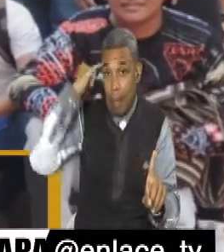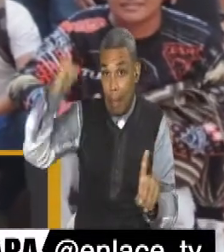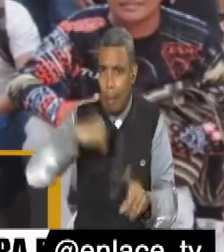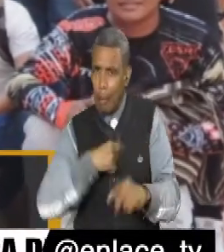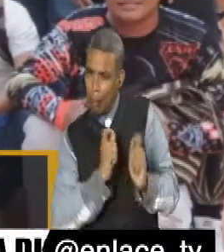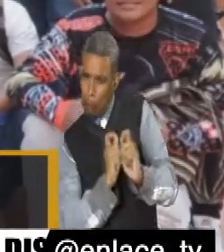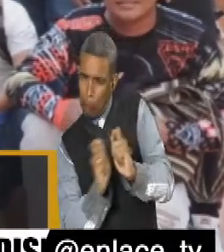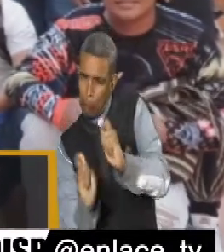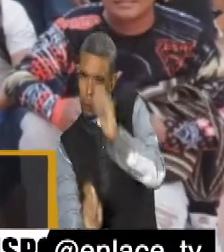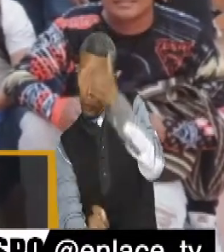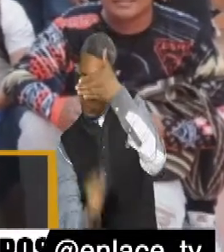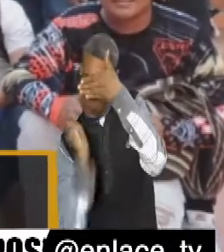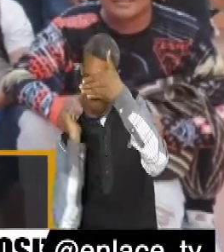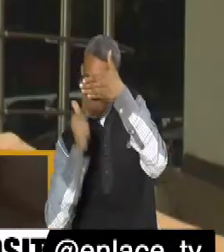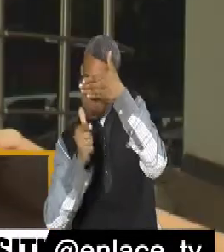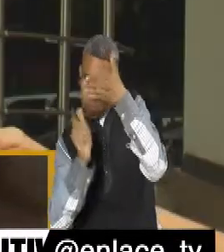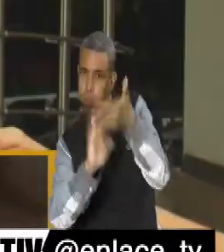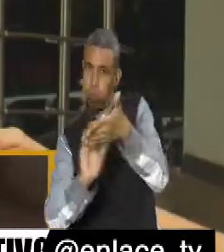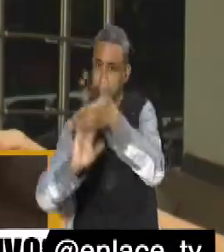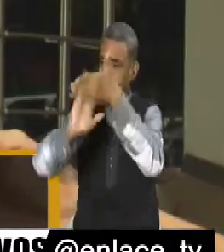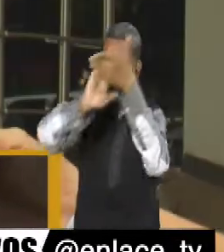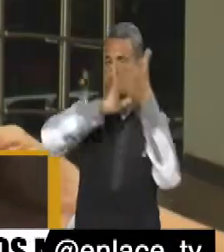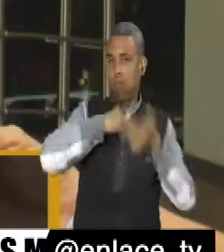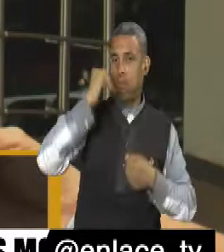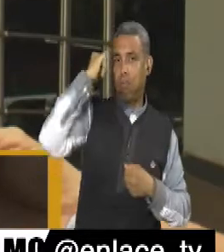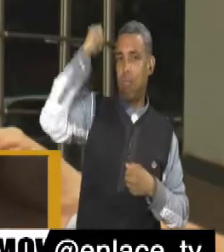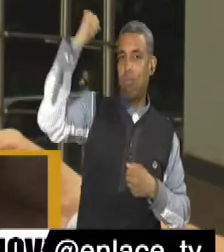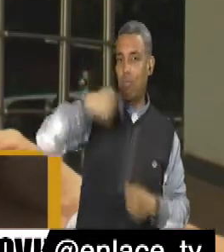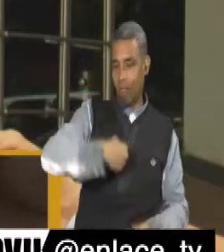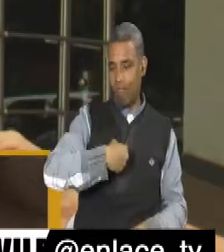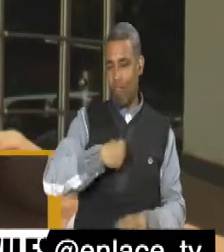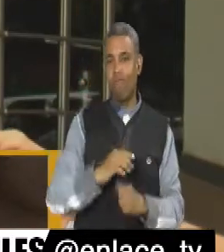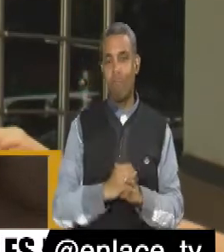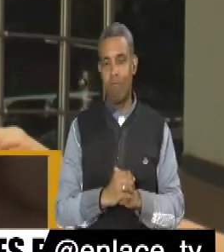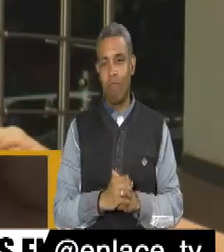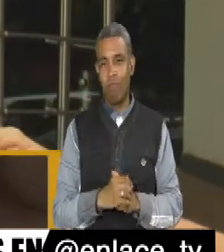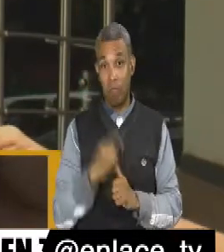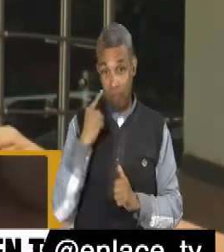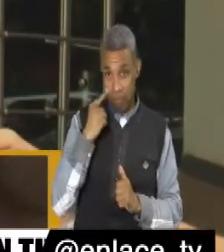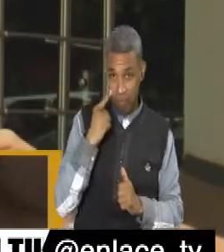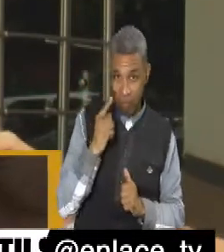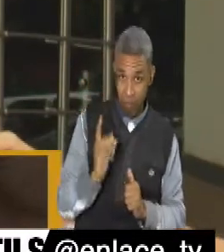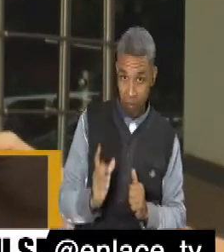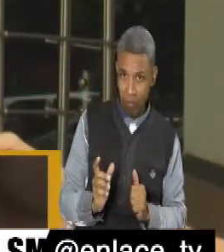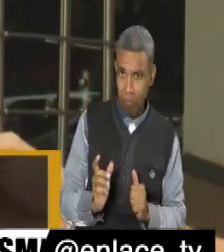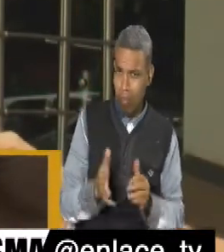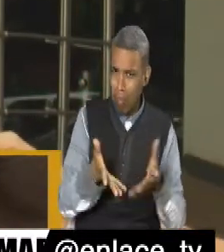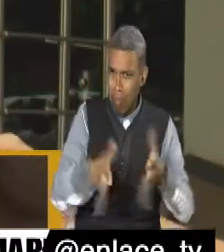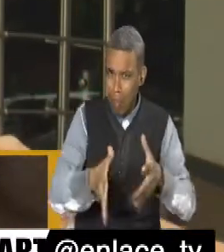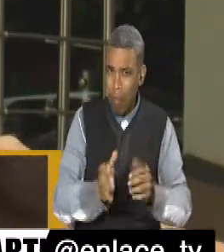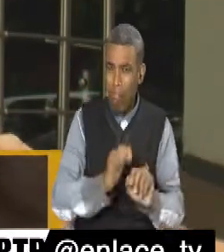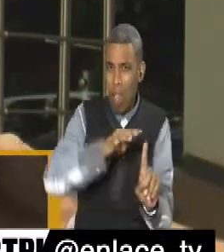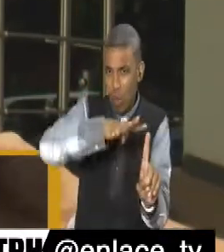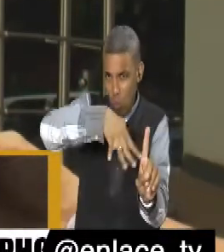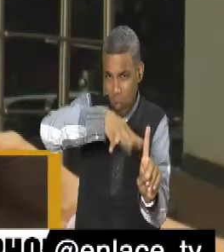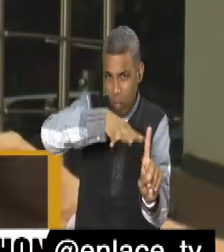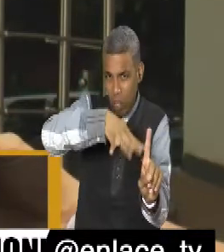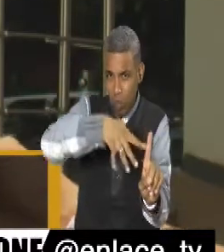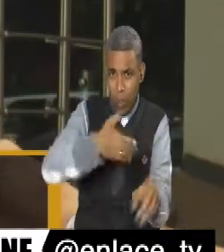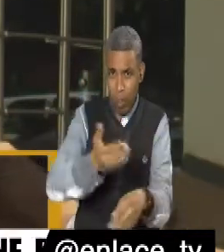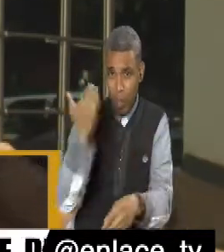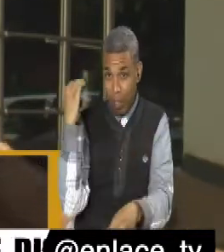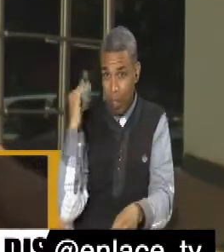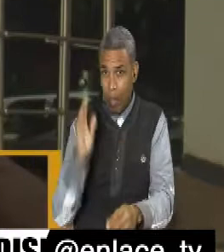carpintería metálica que adelanta en el SENA. En el detalle, para la construcción se demoró un promedio de unos 4 meses y